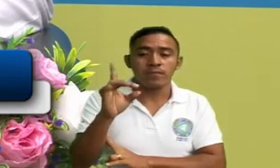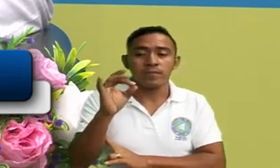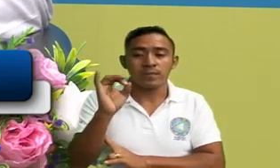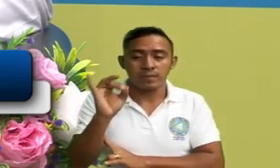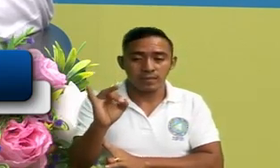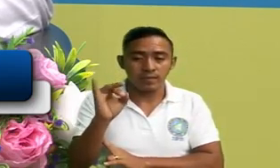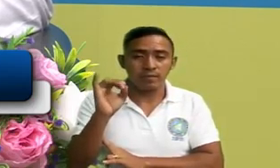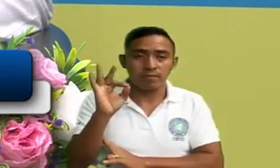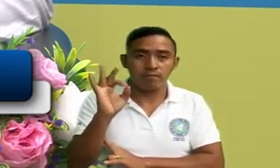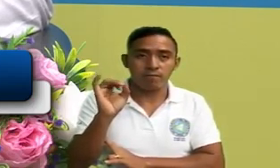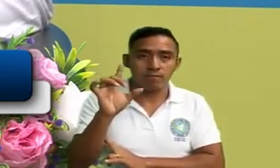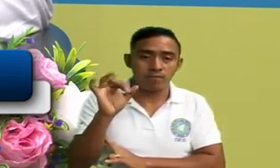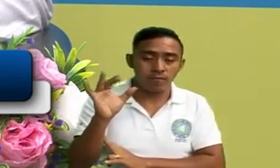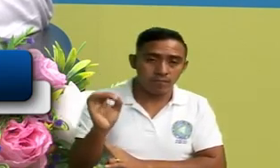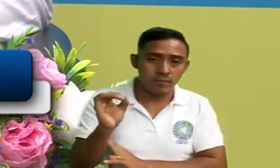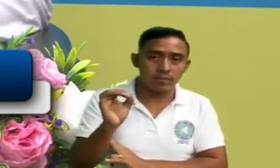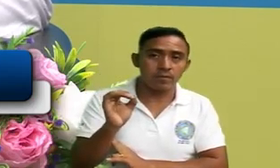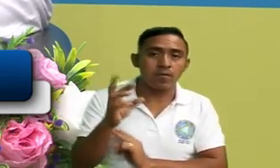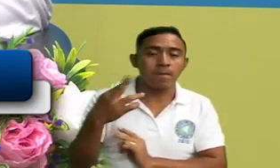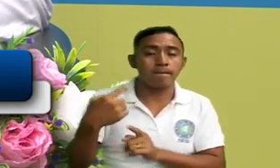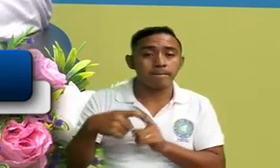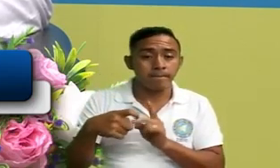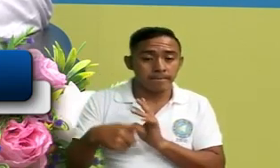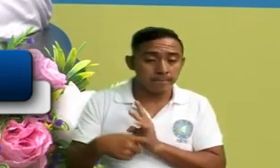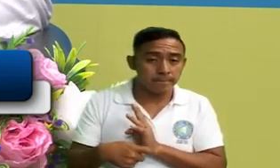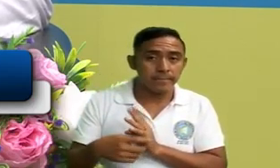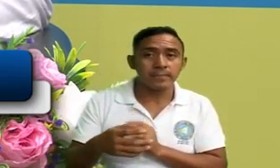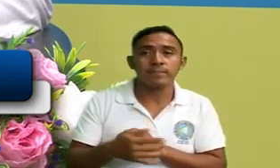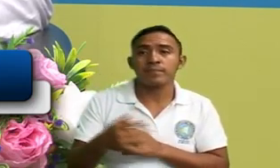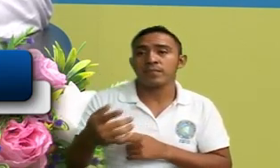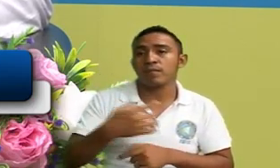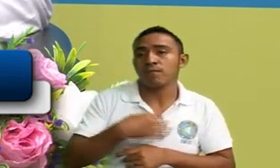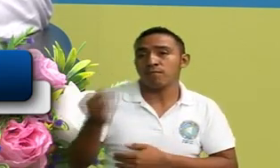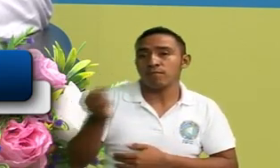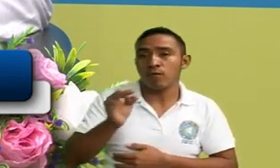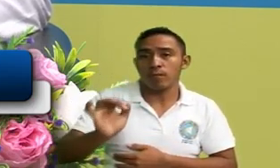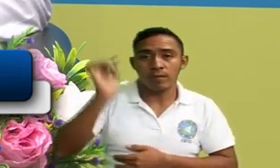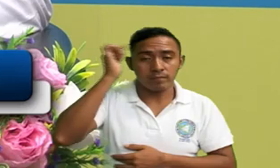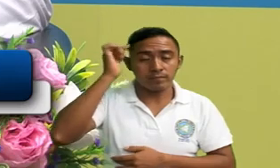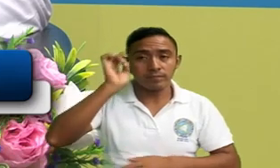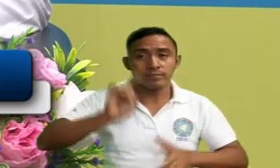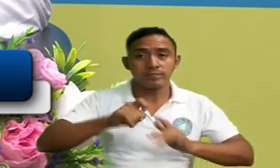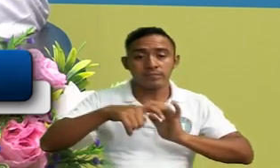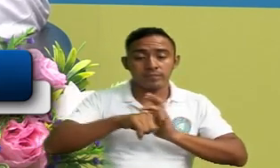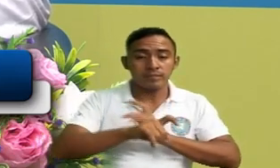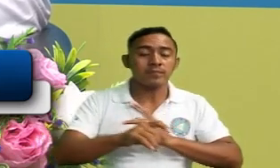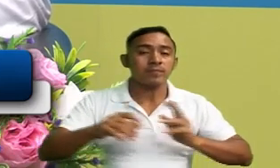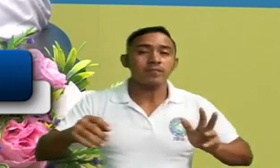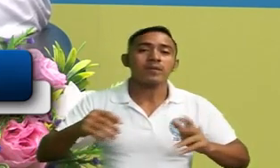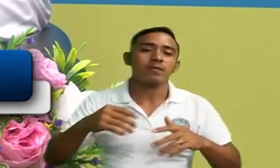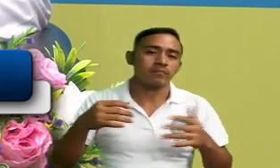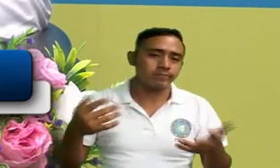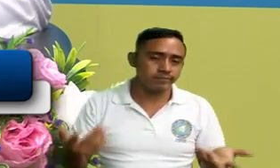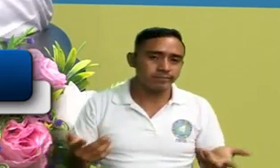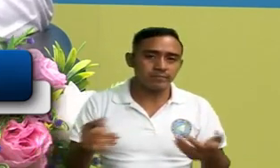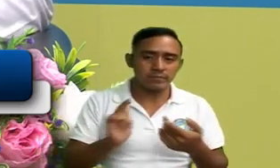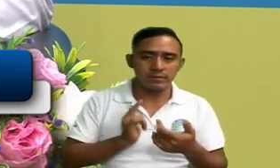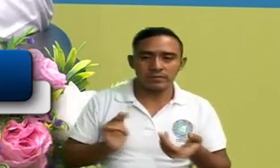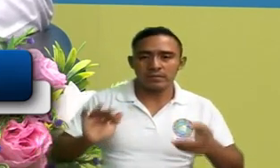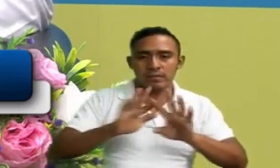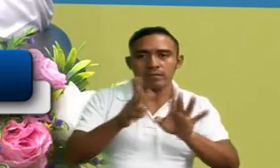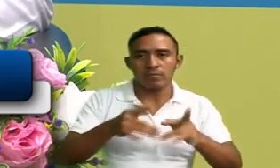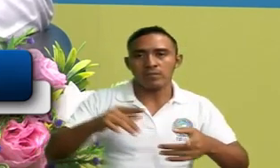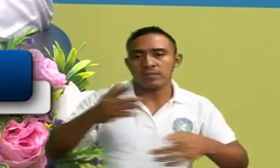disfórico menstrual acatece un poco a lo que es el área psicológica o inclusive psiquiátrica, que consiste